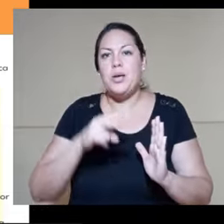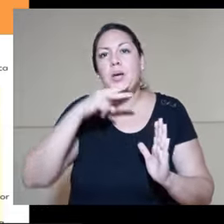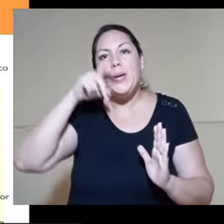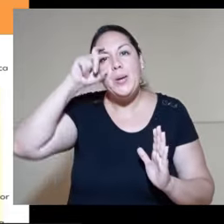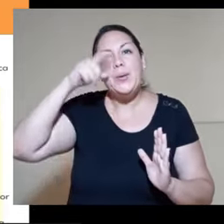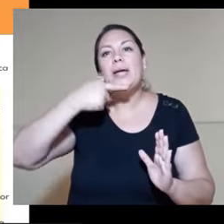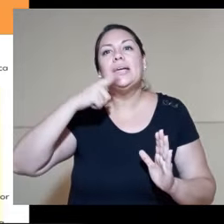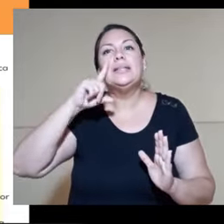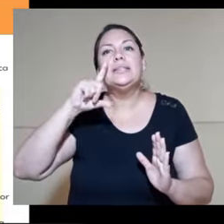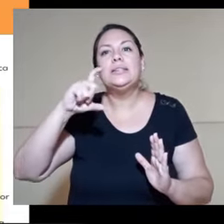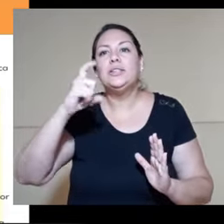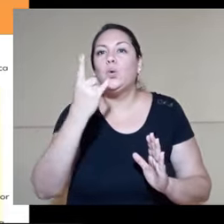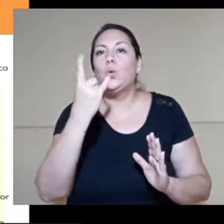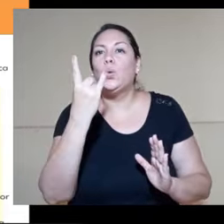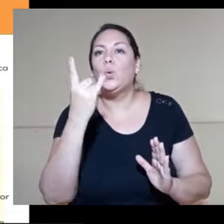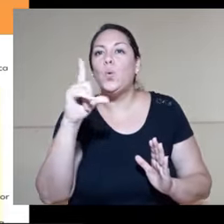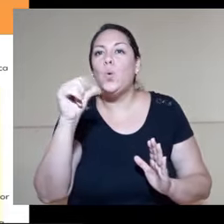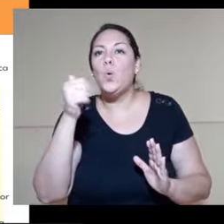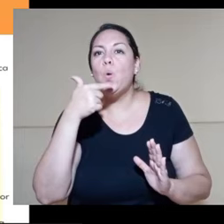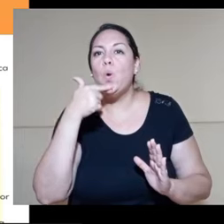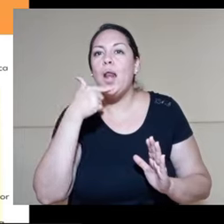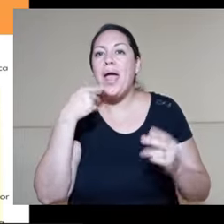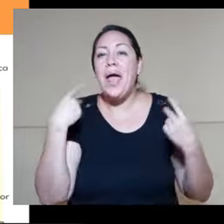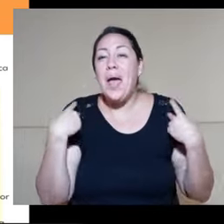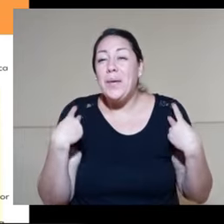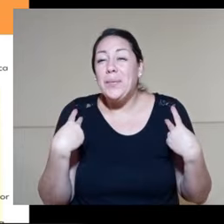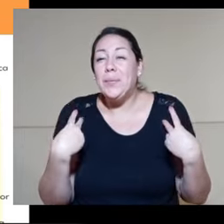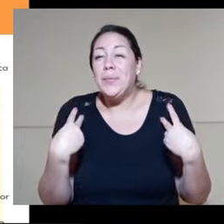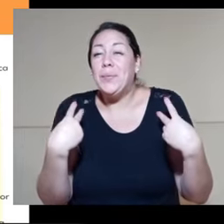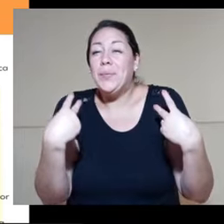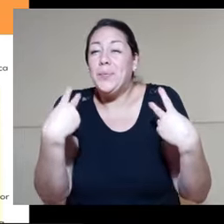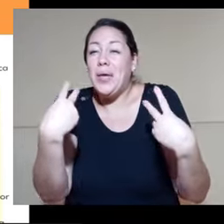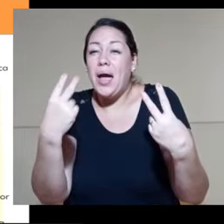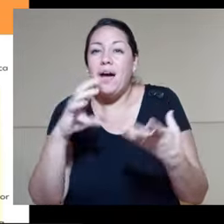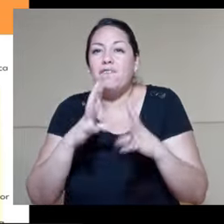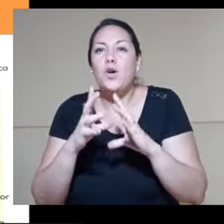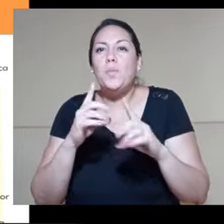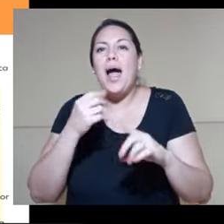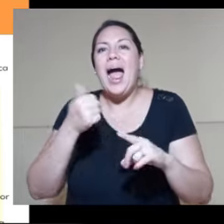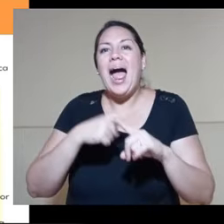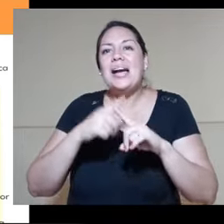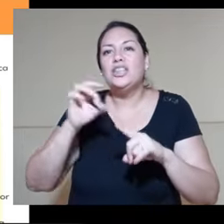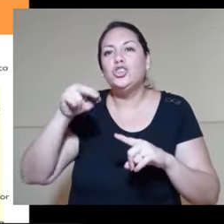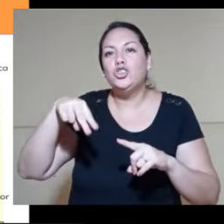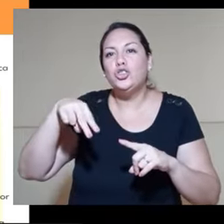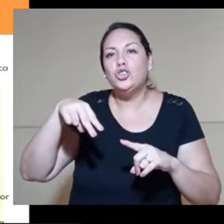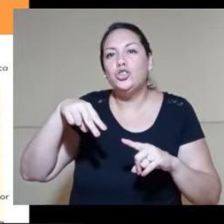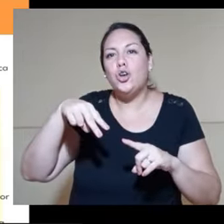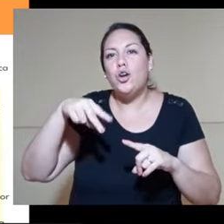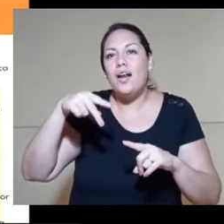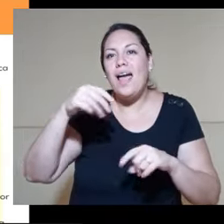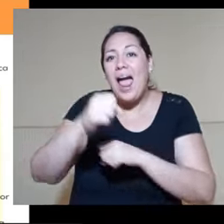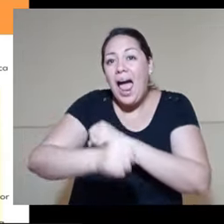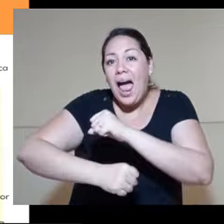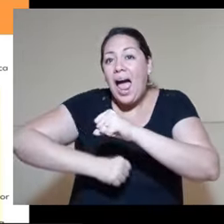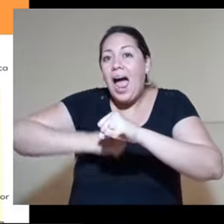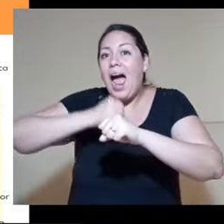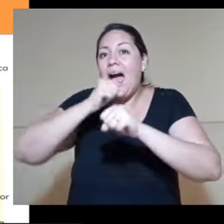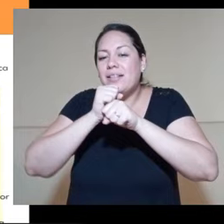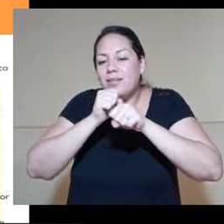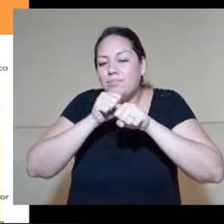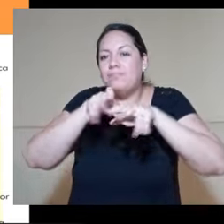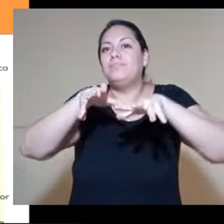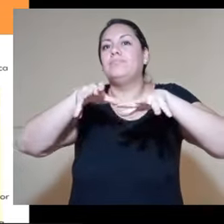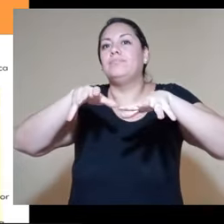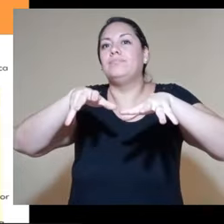Esas vesículas que se producen en el soma de la célula viajan por el axón, viajan, y llegan al